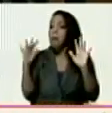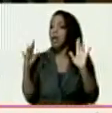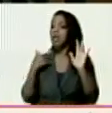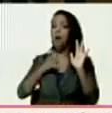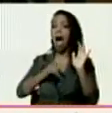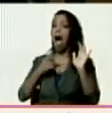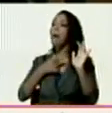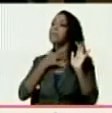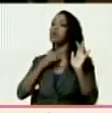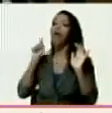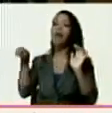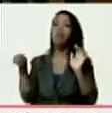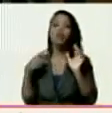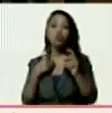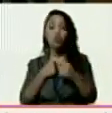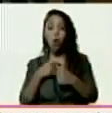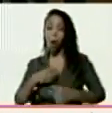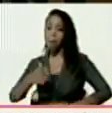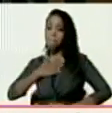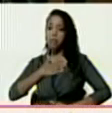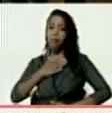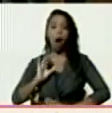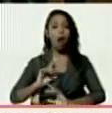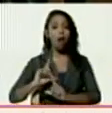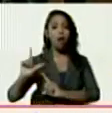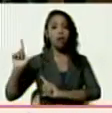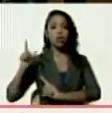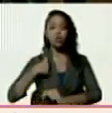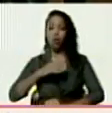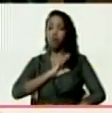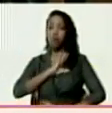tantos votos y yo soy autoproclamado. No,